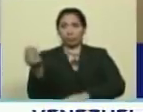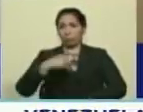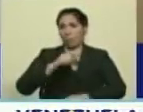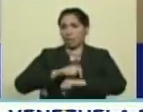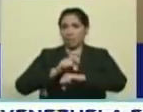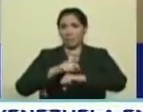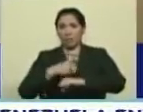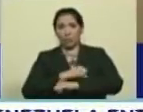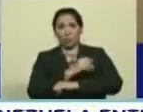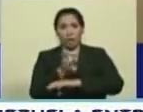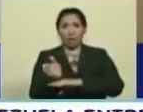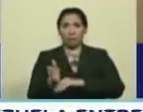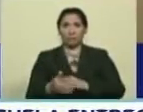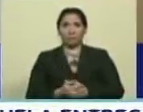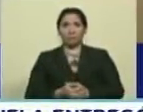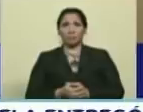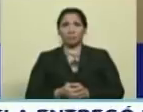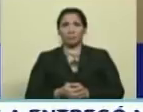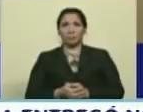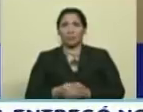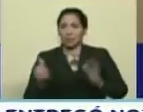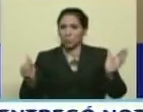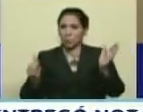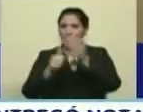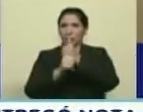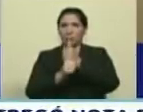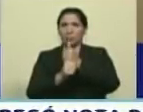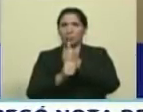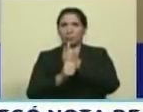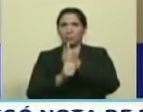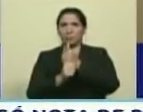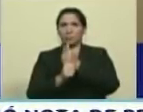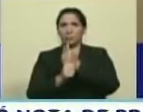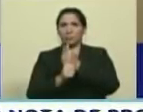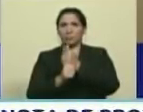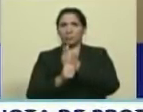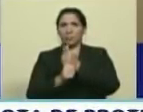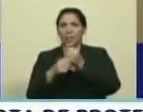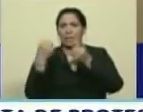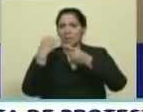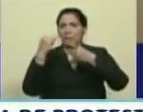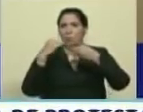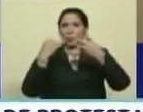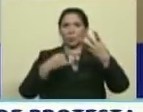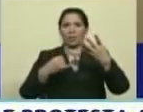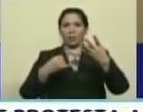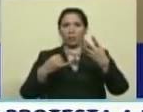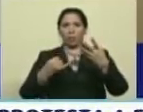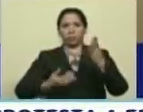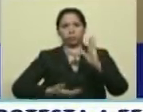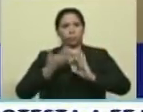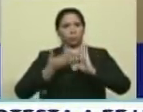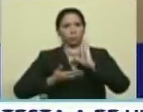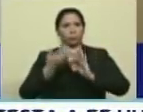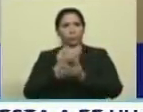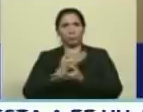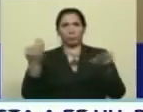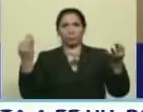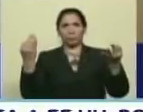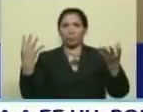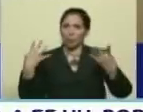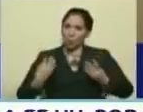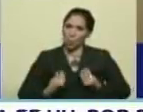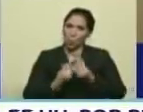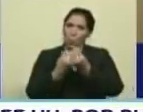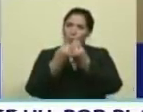más temprano que tarde, habrá encontrado un instrumento maravilloso junto al